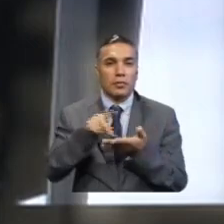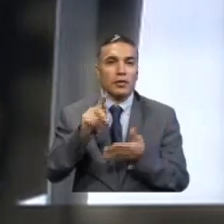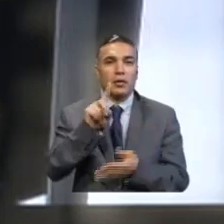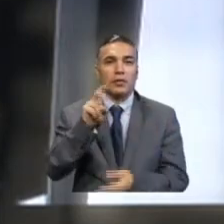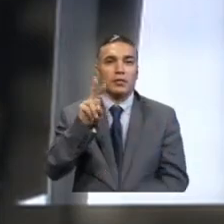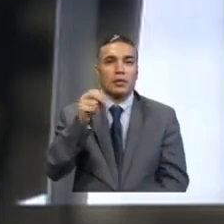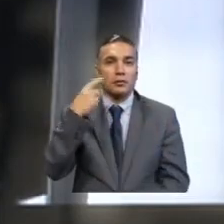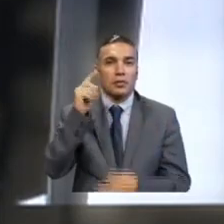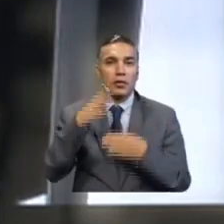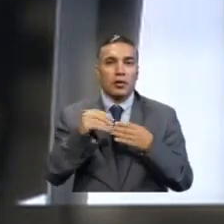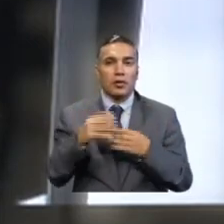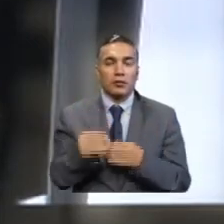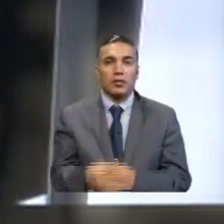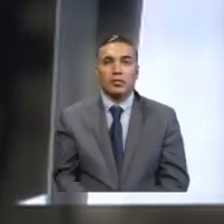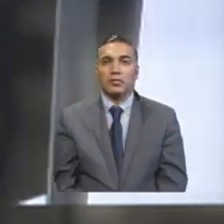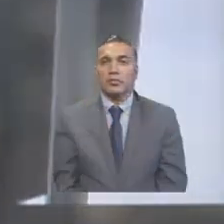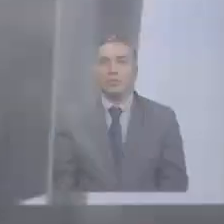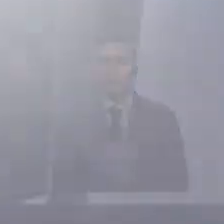dólares.